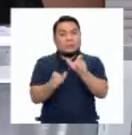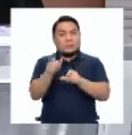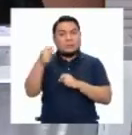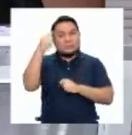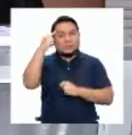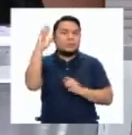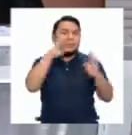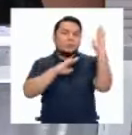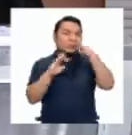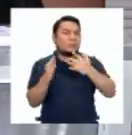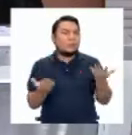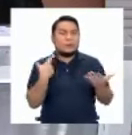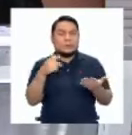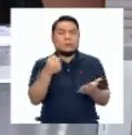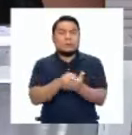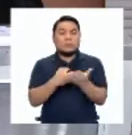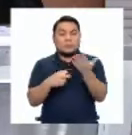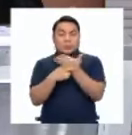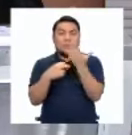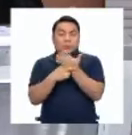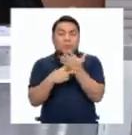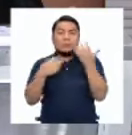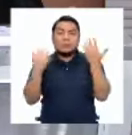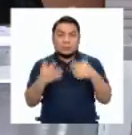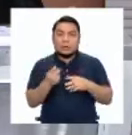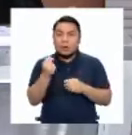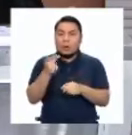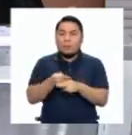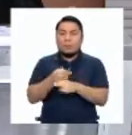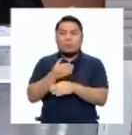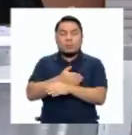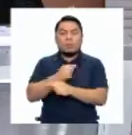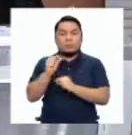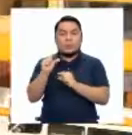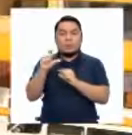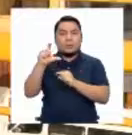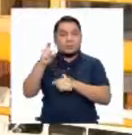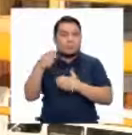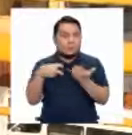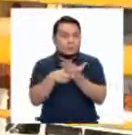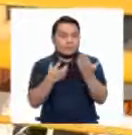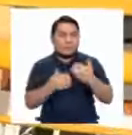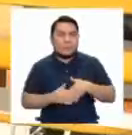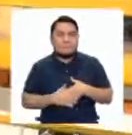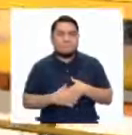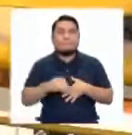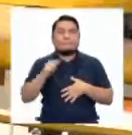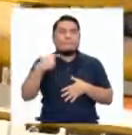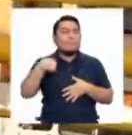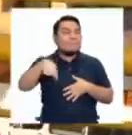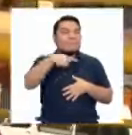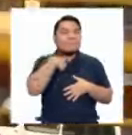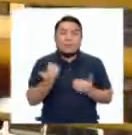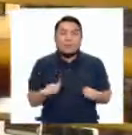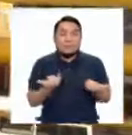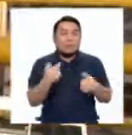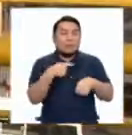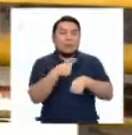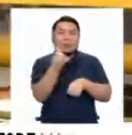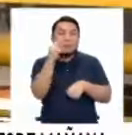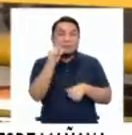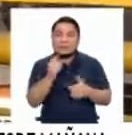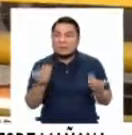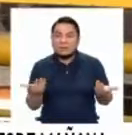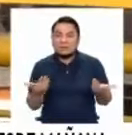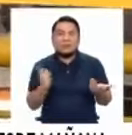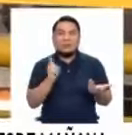preocupados y aseguran que los precios de los pasajes ya se han ido incrementando. En estas épocas que estamos sin dinero, sin nada, no